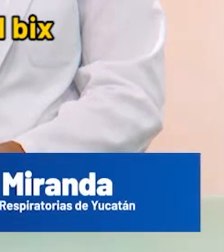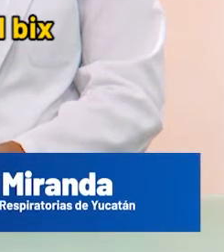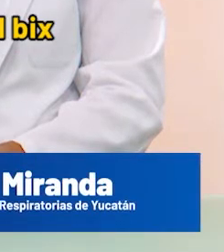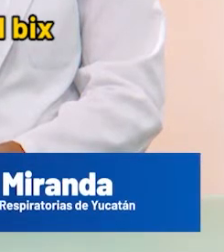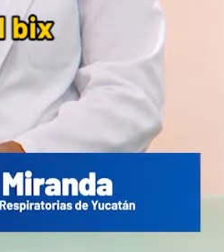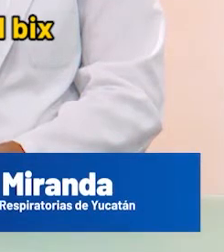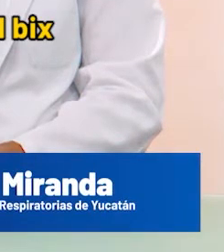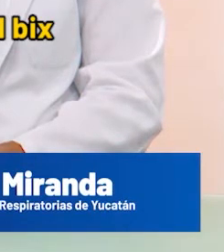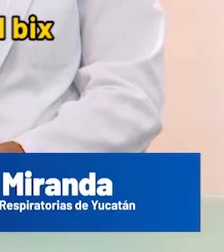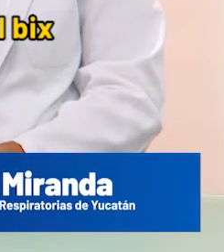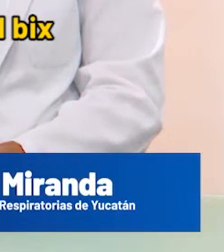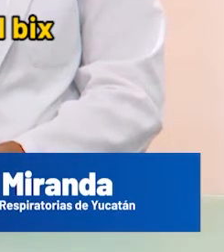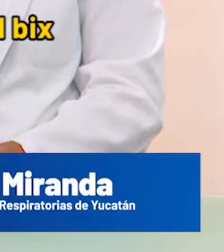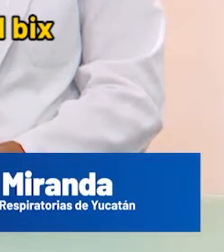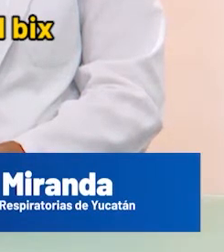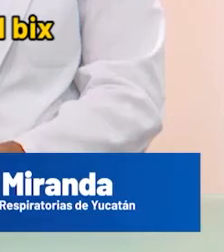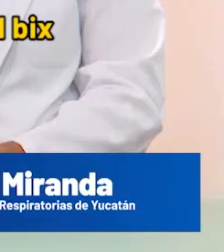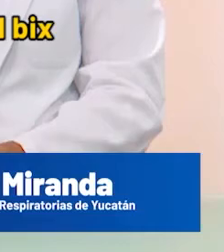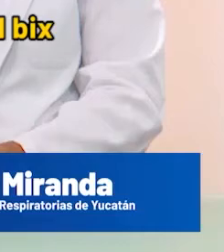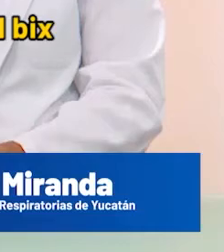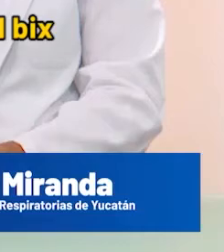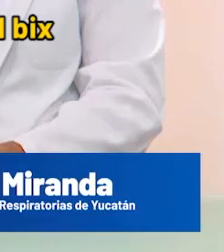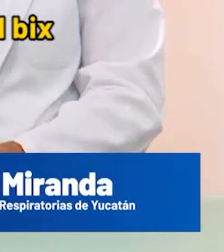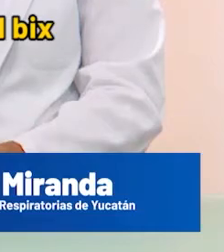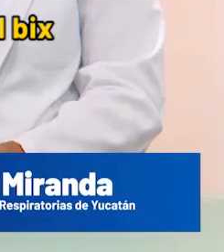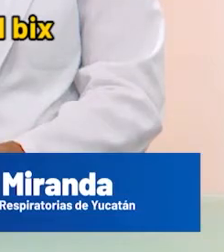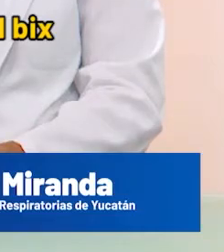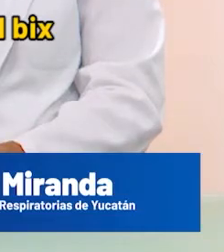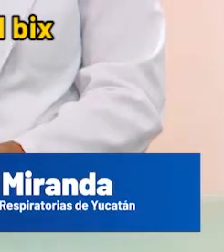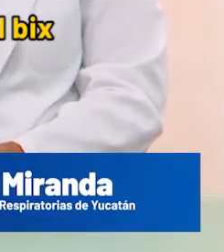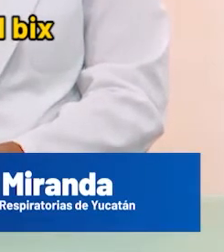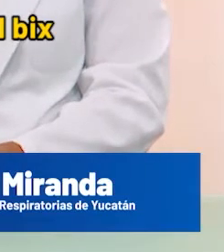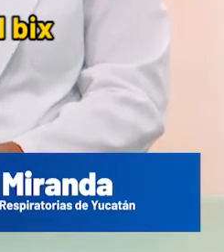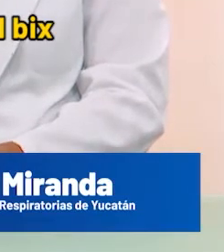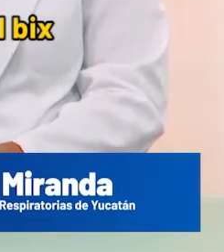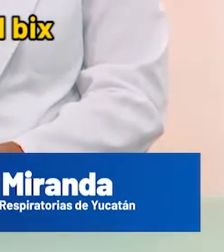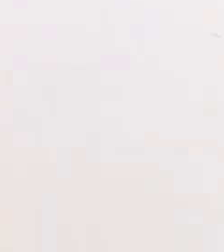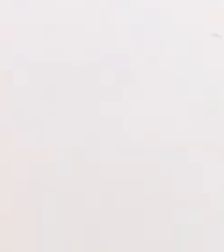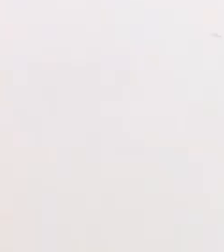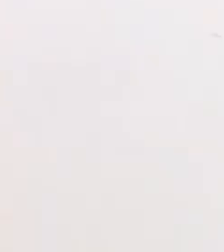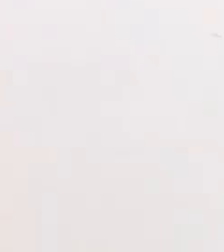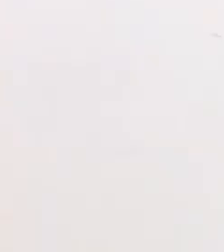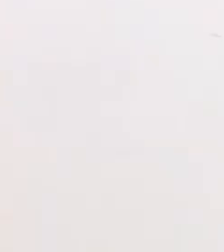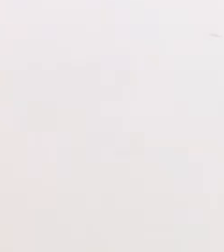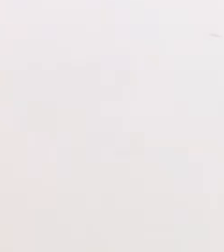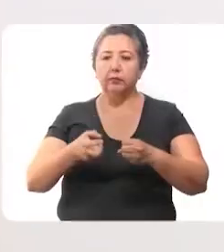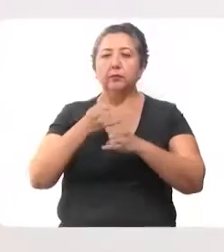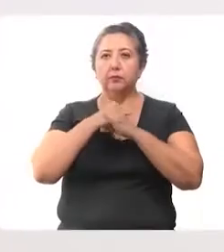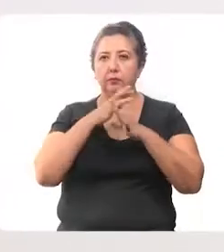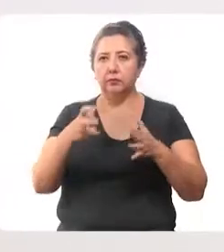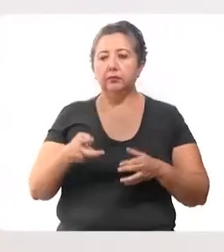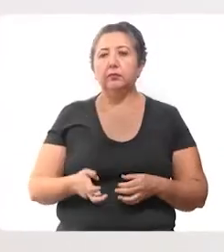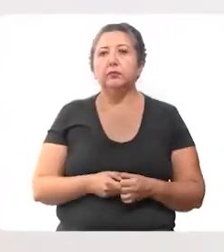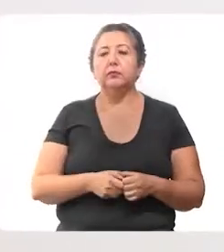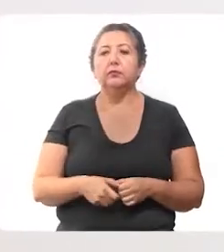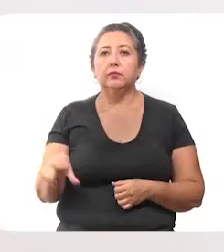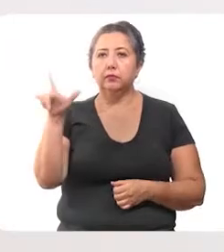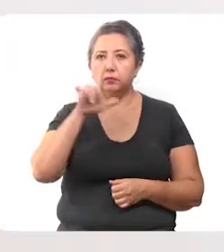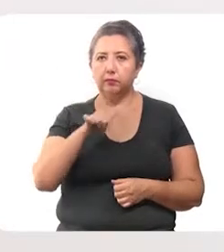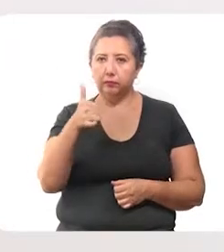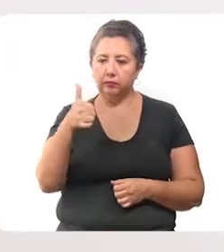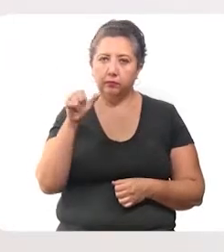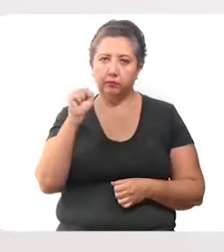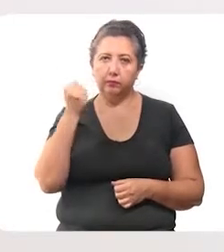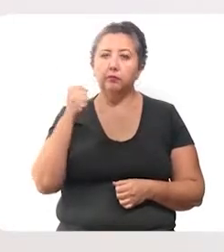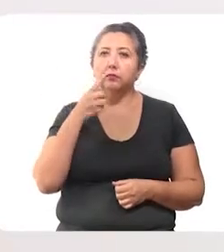Buenas tardes. Nos permitimos dar el informe diario relacionado con el COVID-19. Adelante, doctora. Gracias, doctora. Buenas tardes. Este es el parte médico de este lunes 6